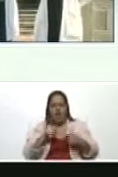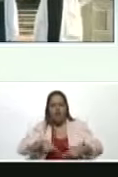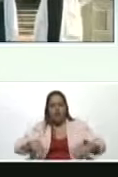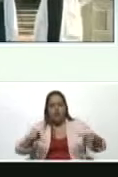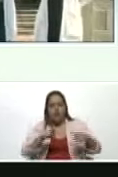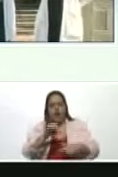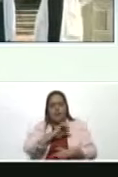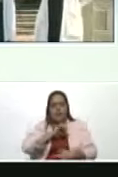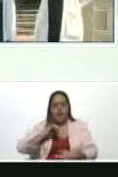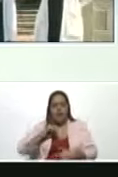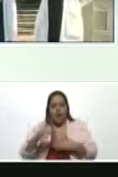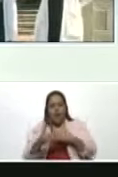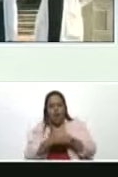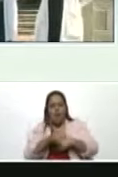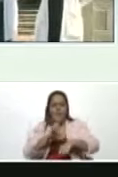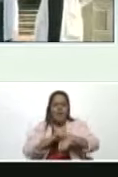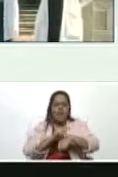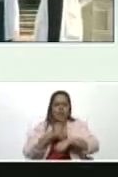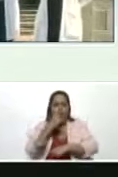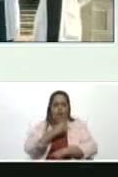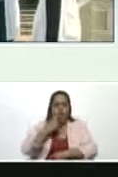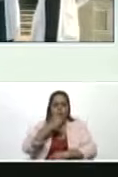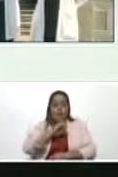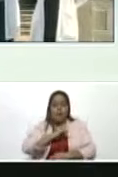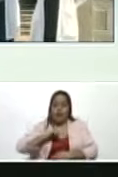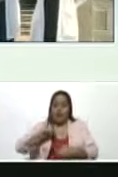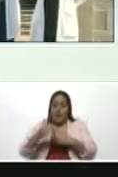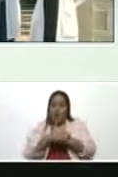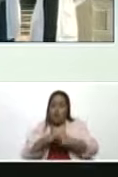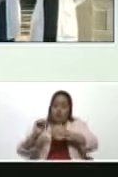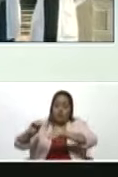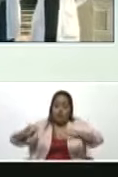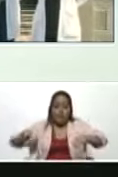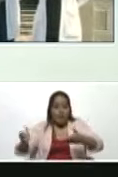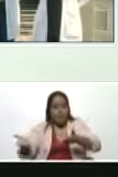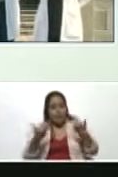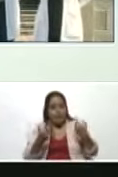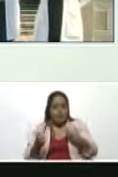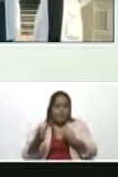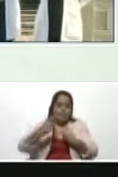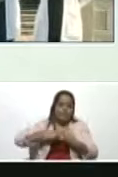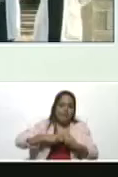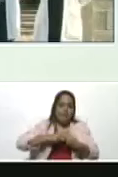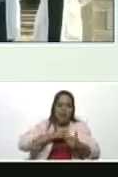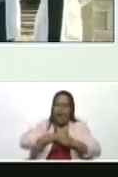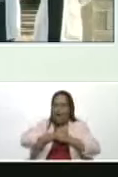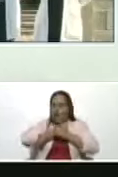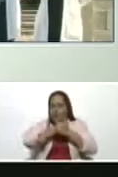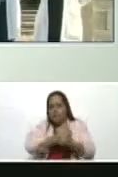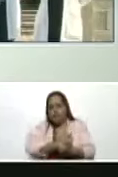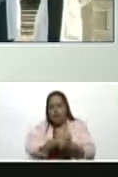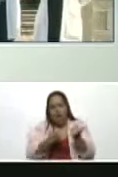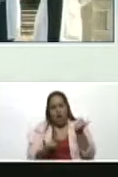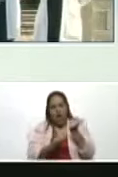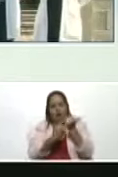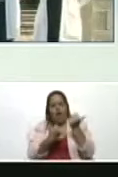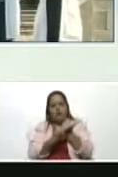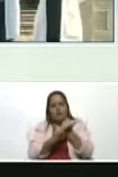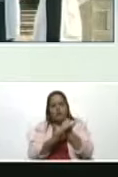odontólogos que ejercen a nivel privado, convocarlos a sumarse amorosa, solidaria